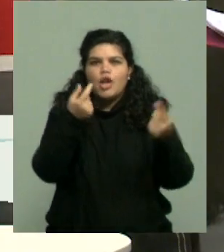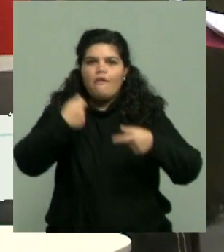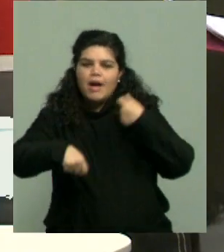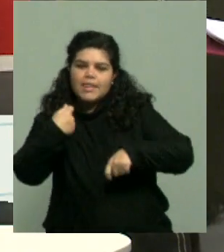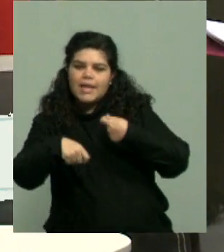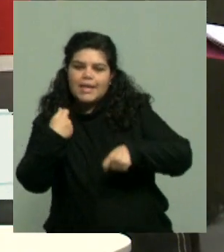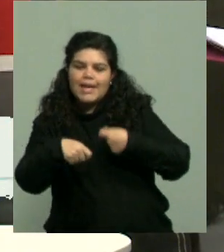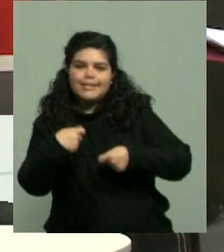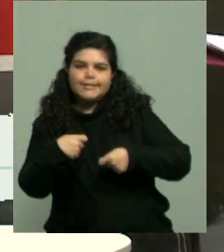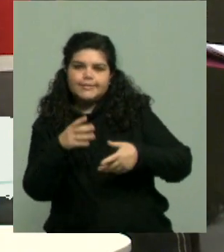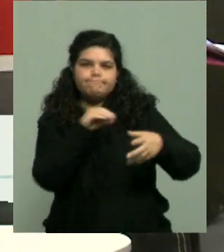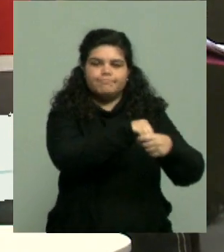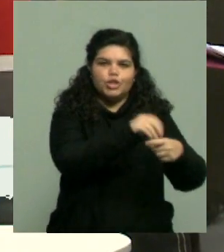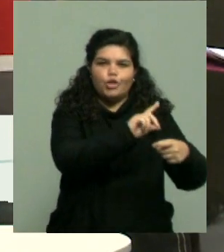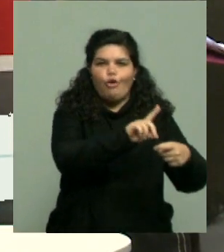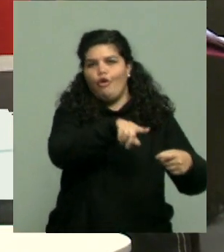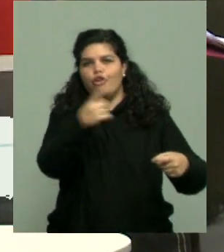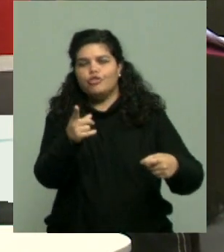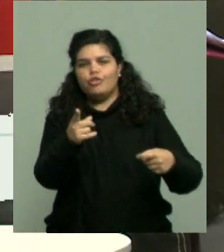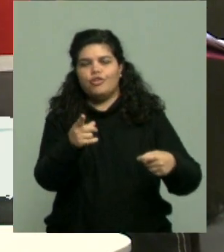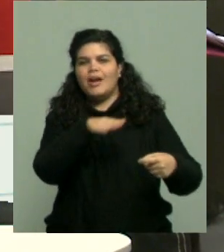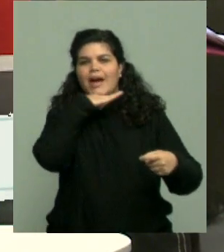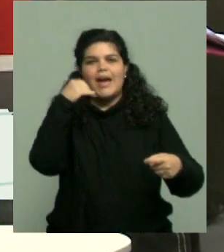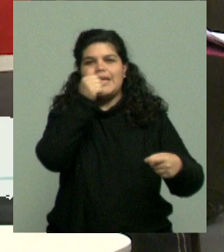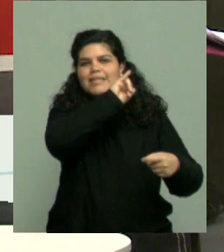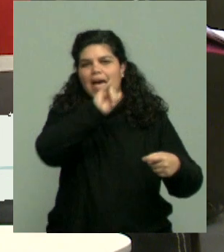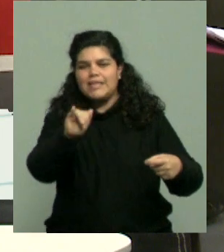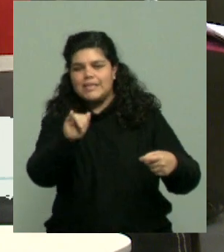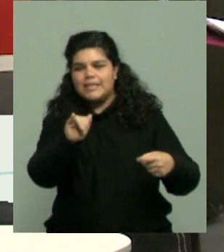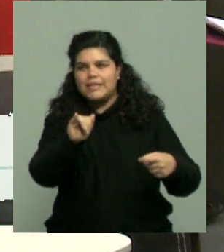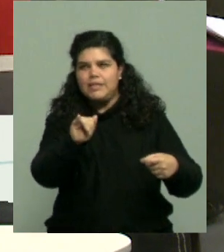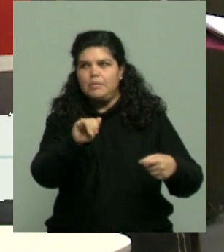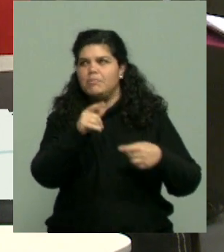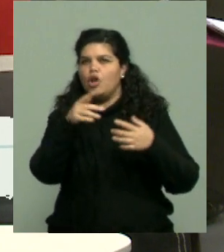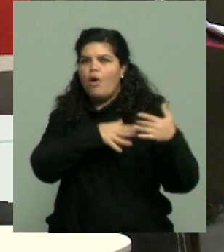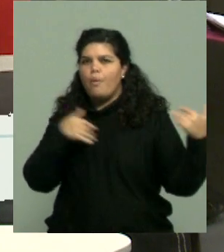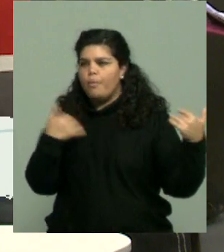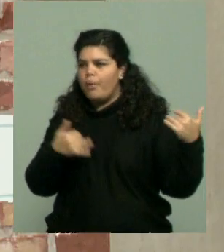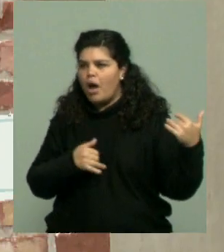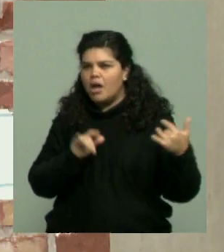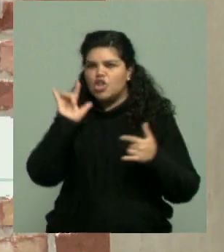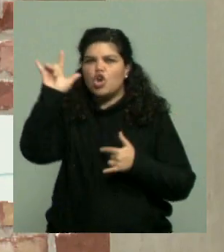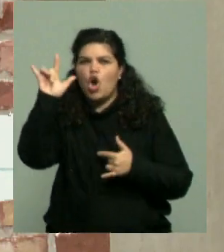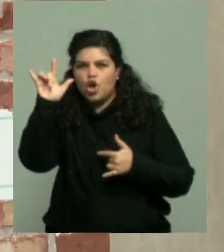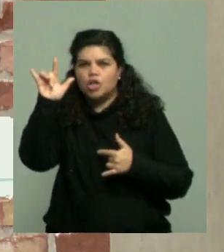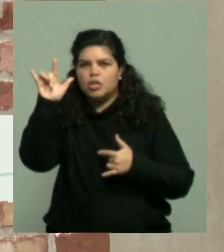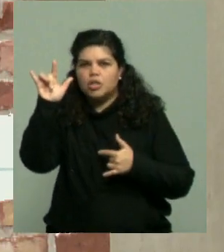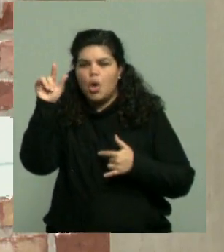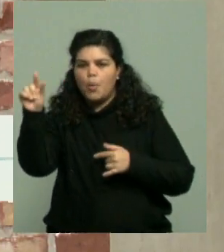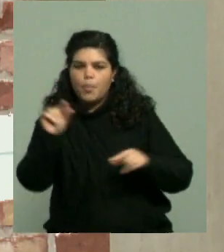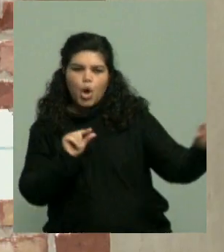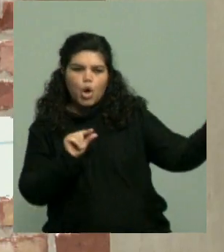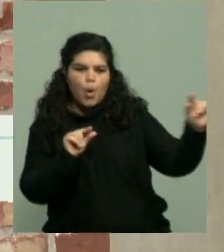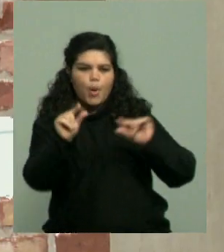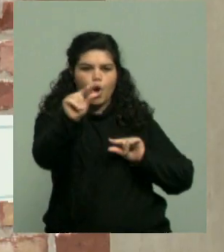llevamos más, por ejemplo, al jazz, y exacto, le metemos un acorde de rock, y esa es la magia que está pasando en este grupo. Rock, jazz, veo también orquestal,